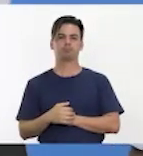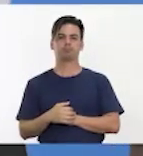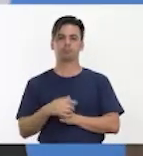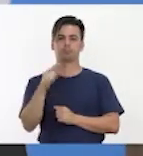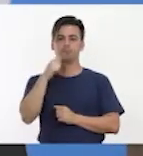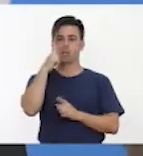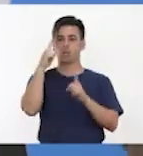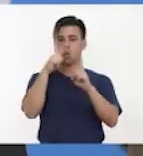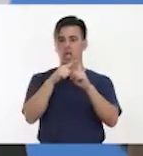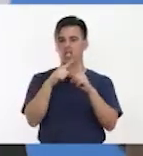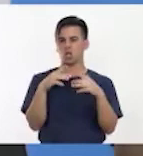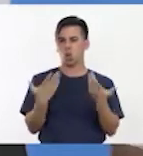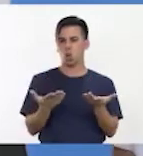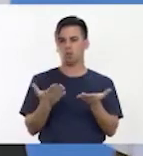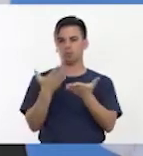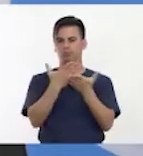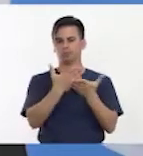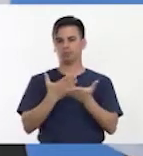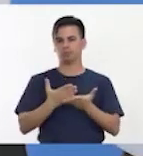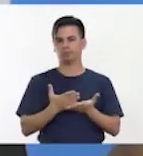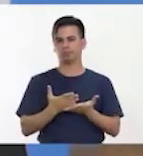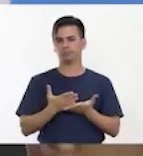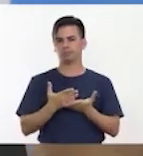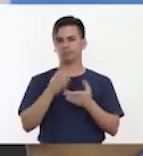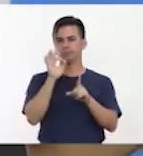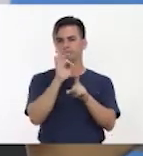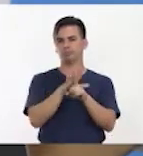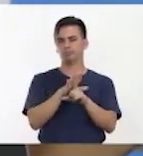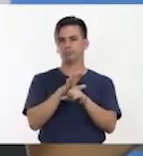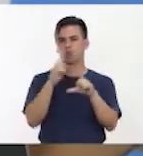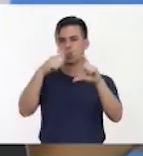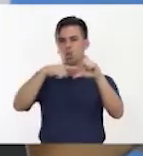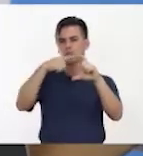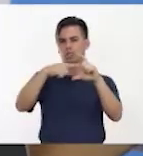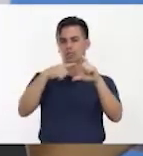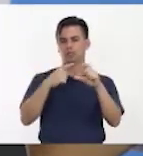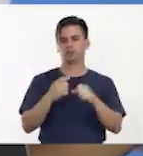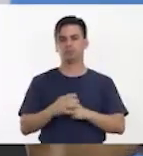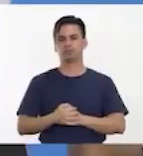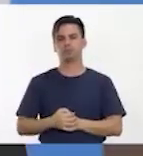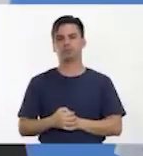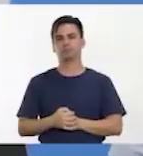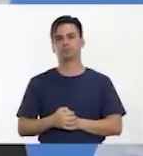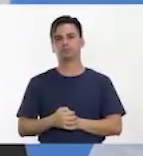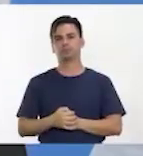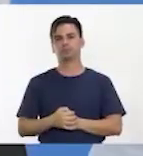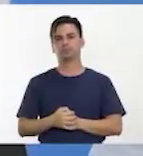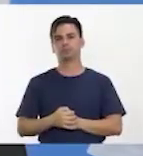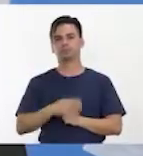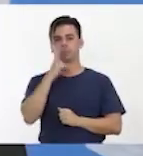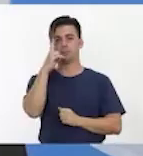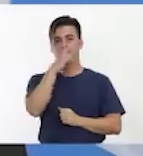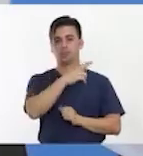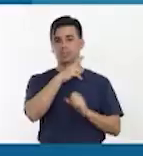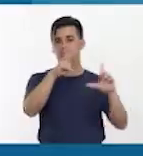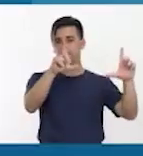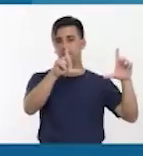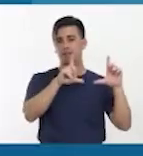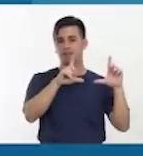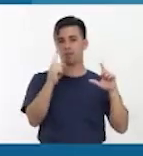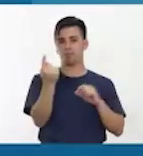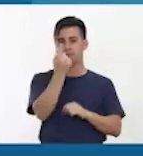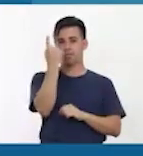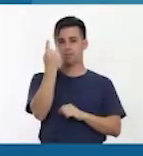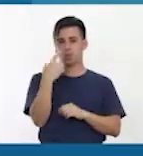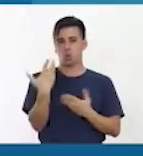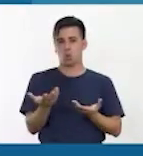Este objetivo se cumplirá a partir de los siguientes contenidos, como aparece en pantalla. El primero